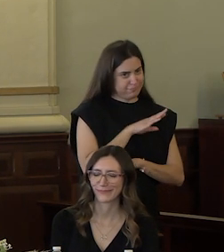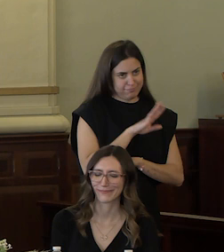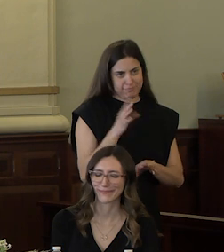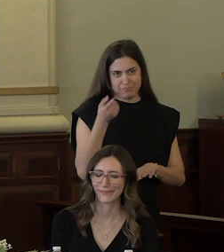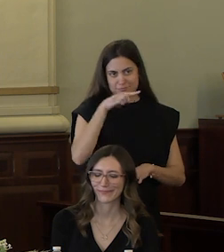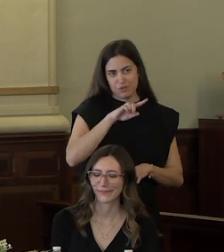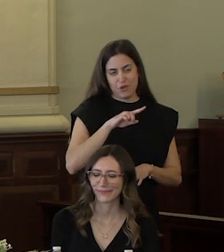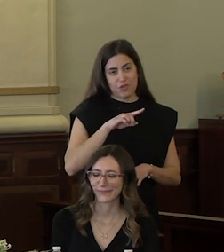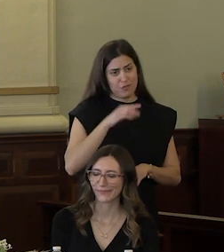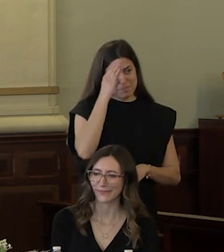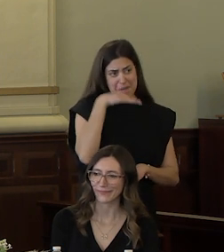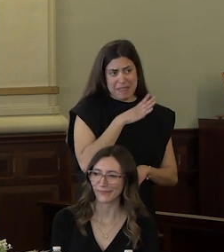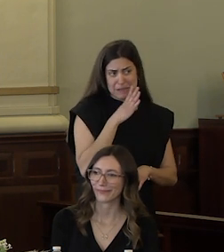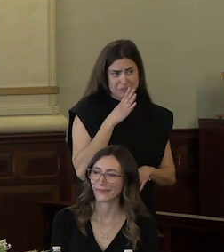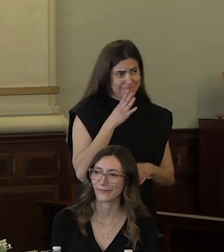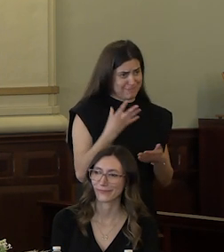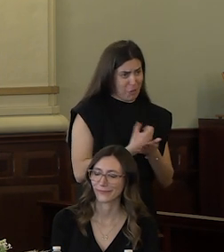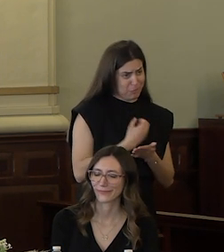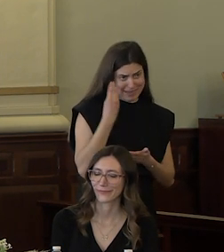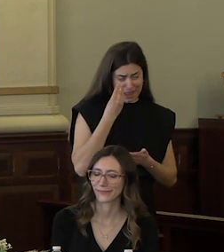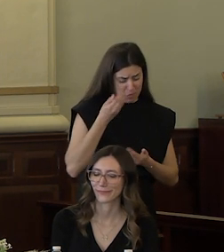todos los padres de nuestros hijos. Qué guapos, ¿no?